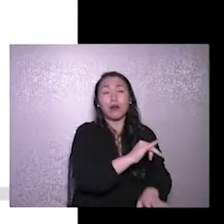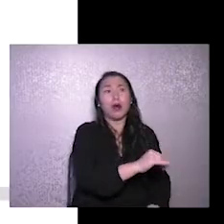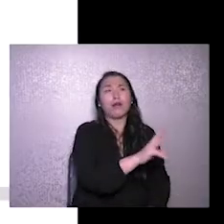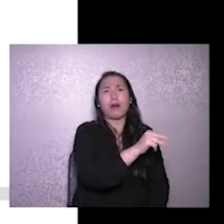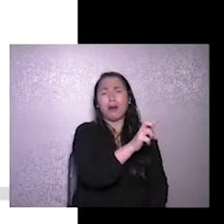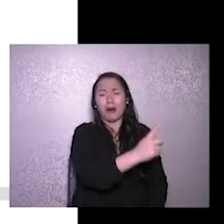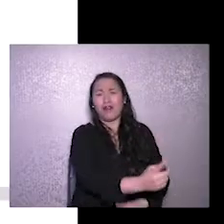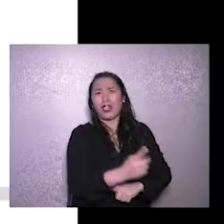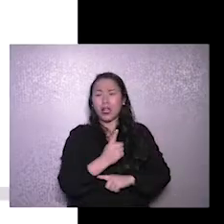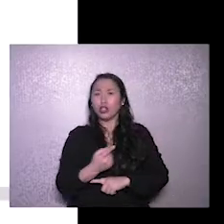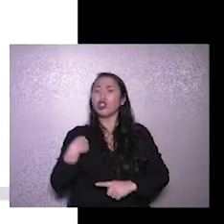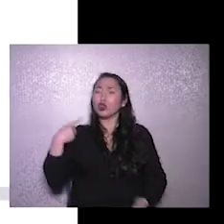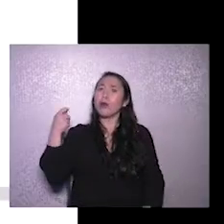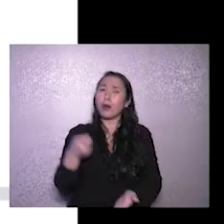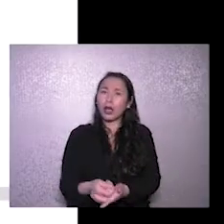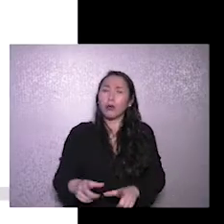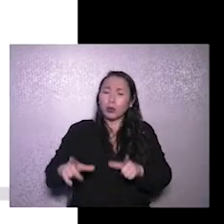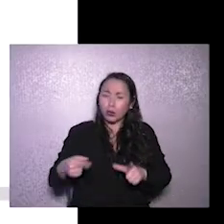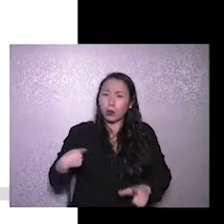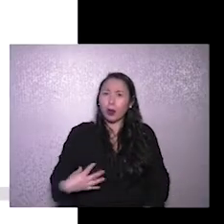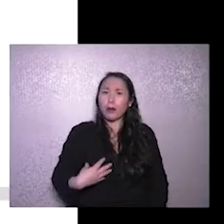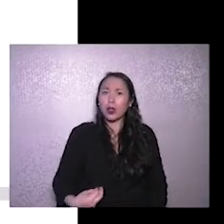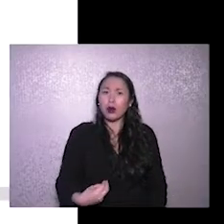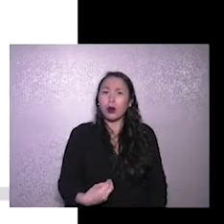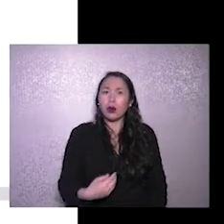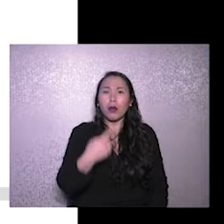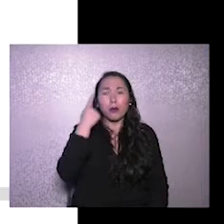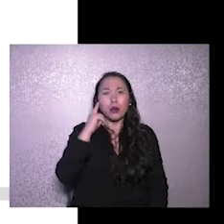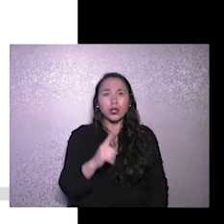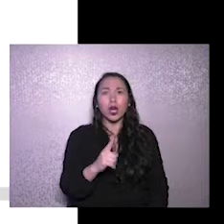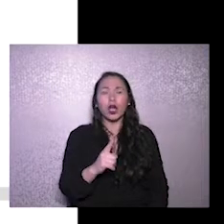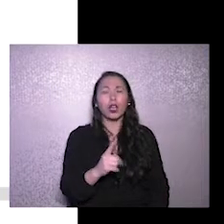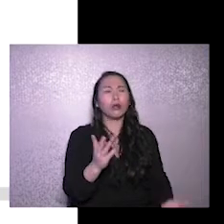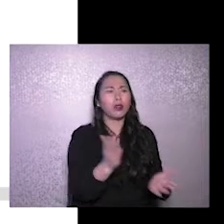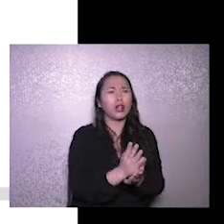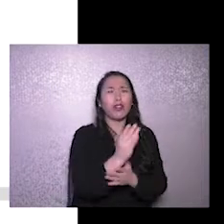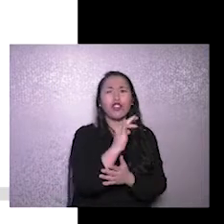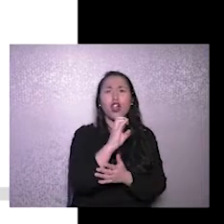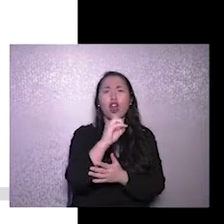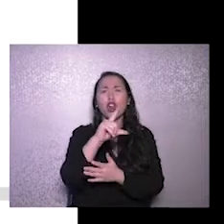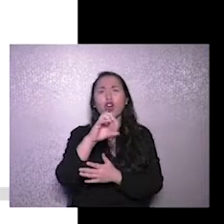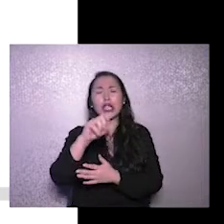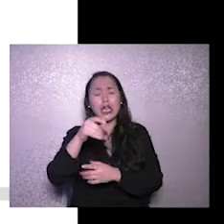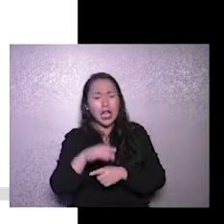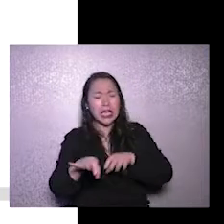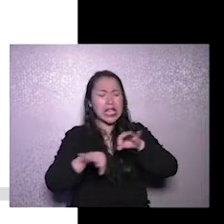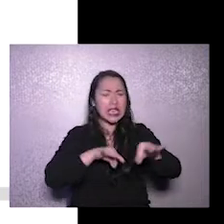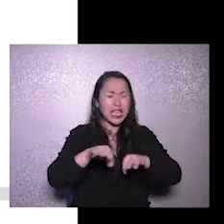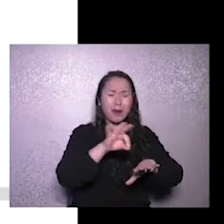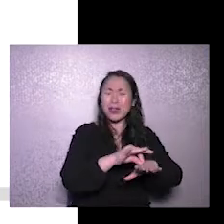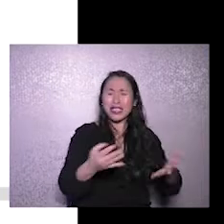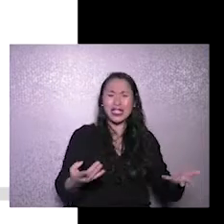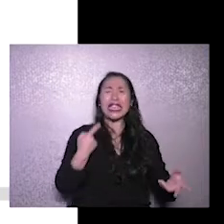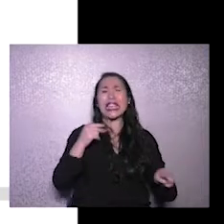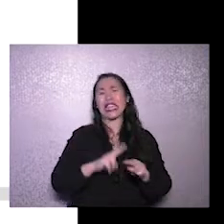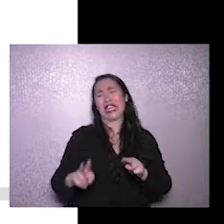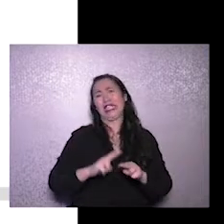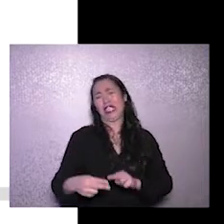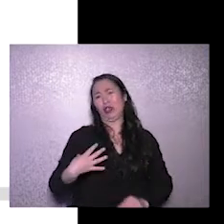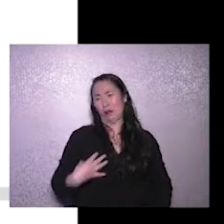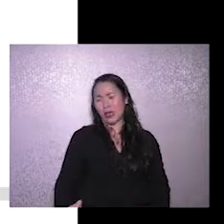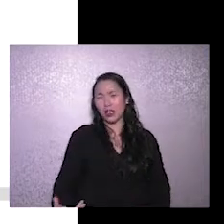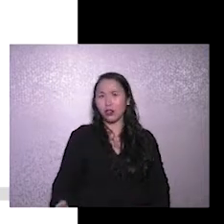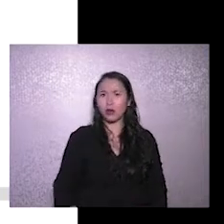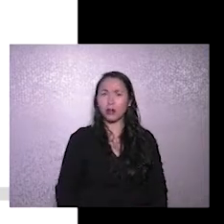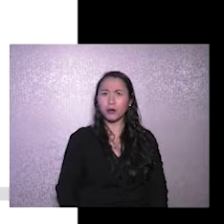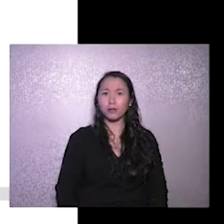estoy pagando por un título para mi alumno, a mi hijo. Y resulta que está tomando cursos de biología, cursos de medicina, ingeniería. ¿Qué diablos están haciendo con mi cabro chico? O